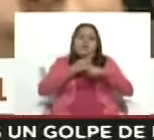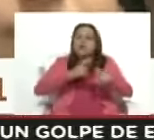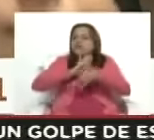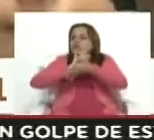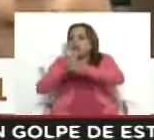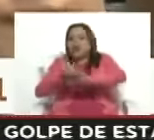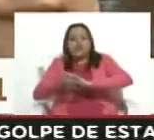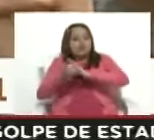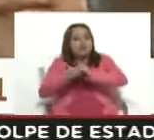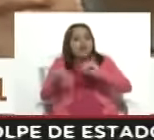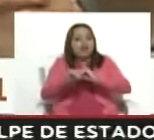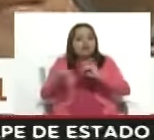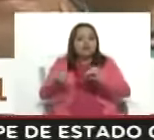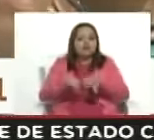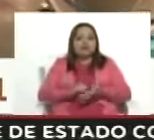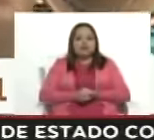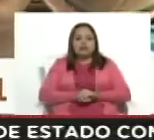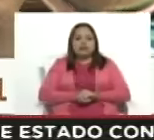ahorita